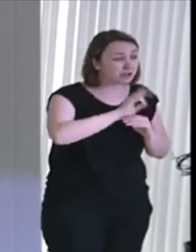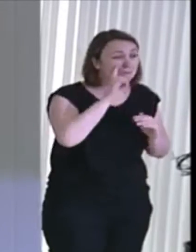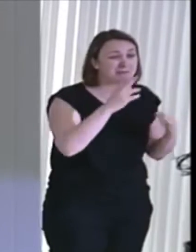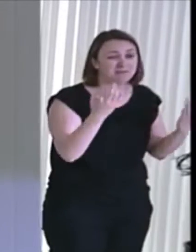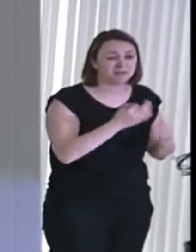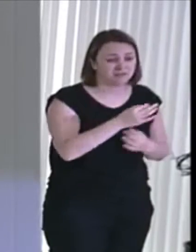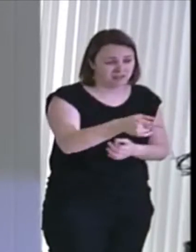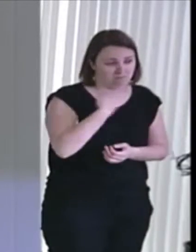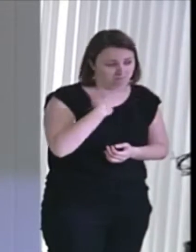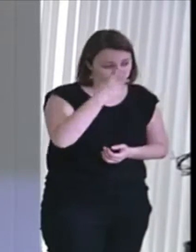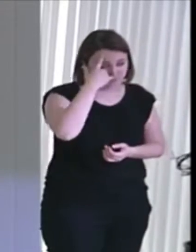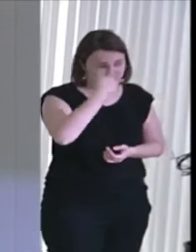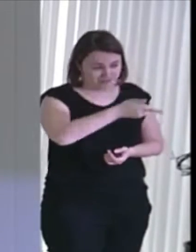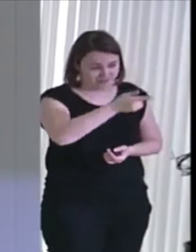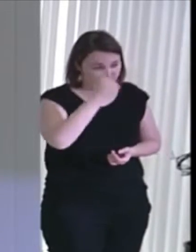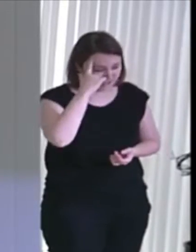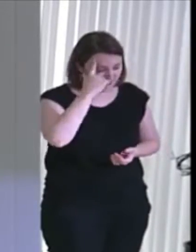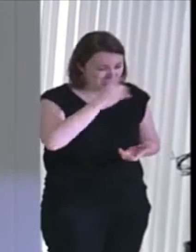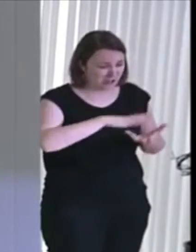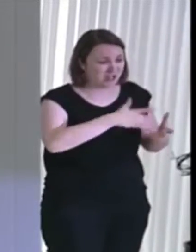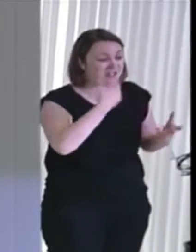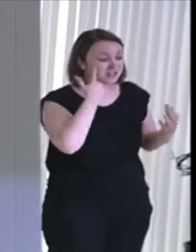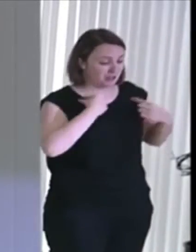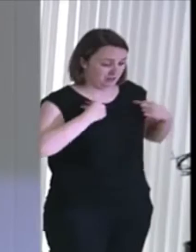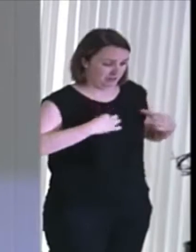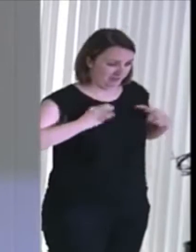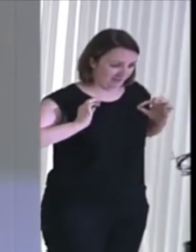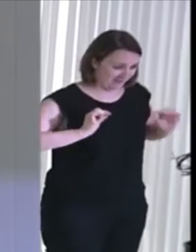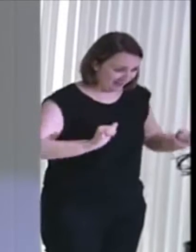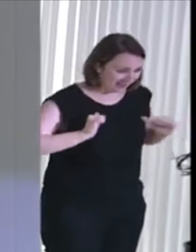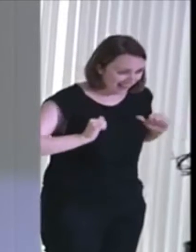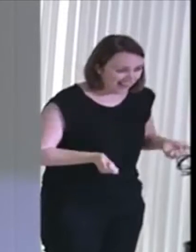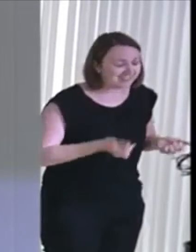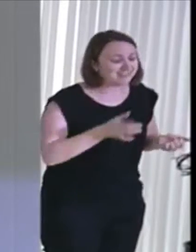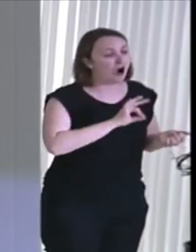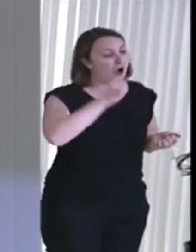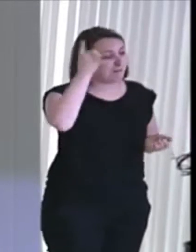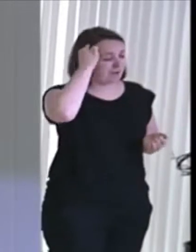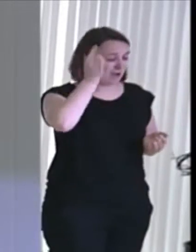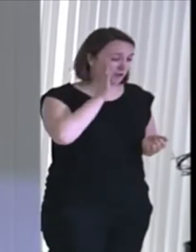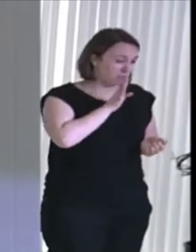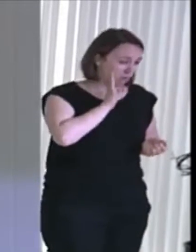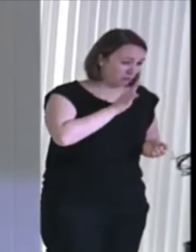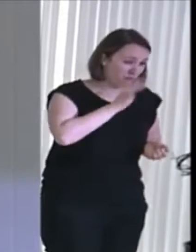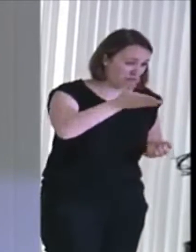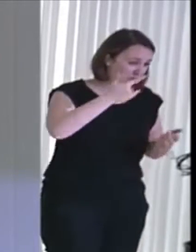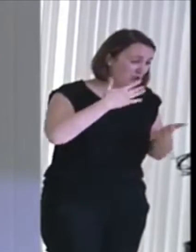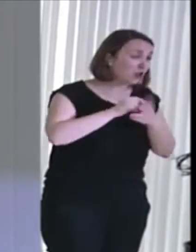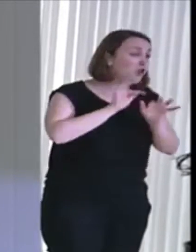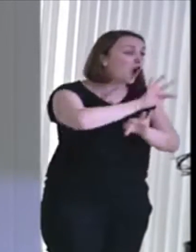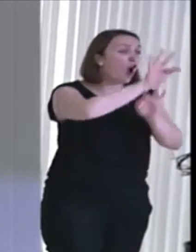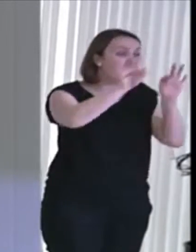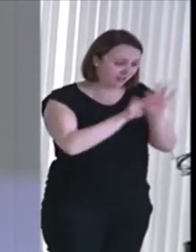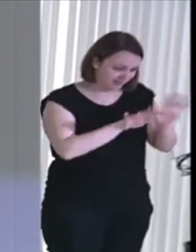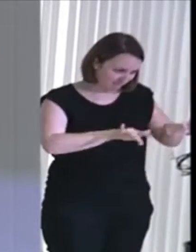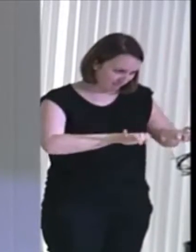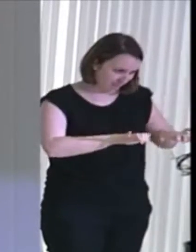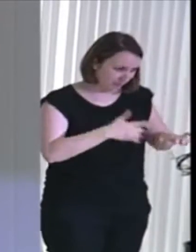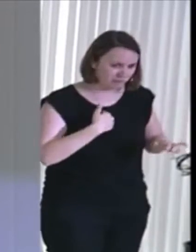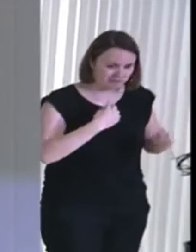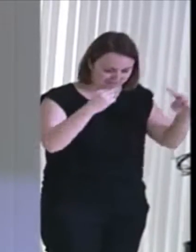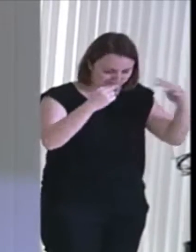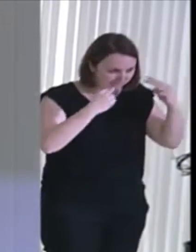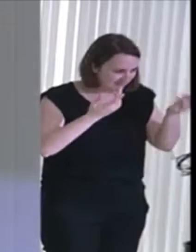el friki, ese con tirantes y súper raro, con el pelo sucio y tal. Entonces, yo no soy la imagen de un